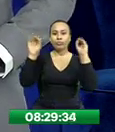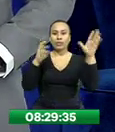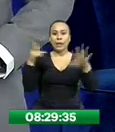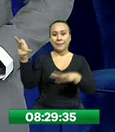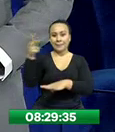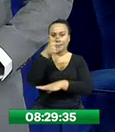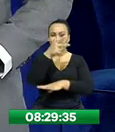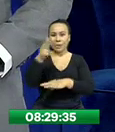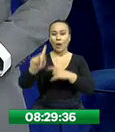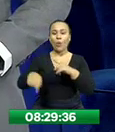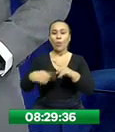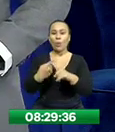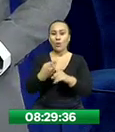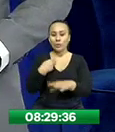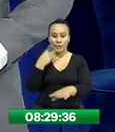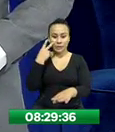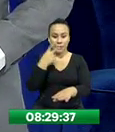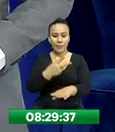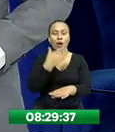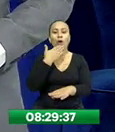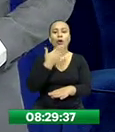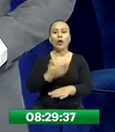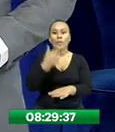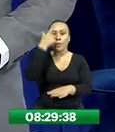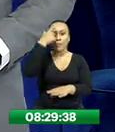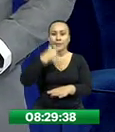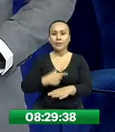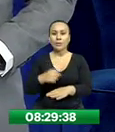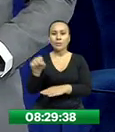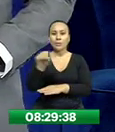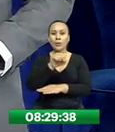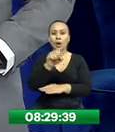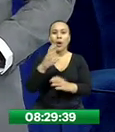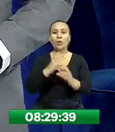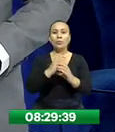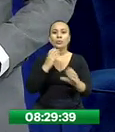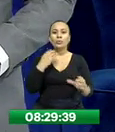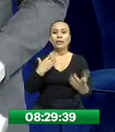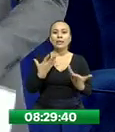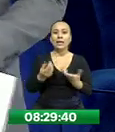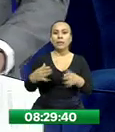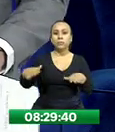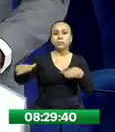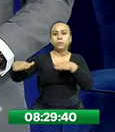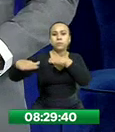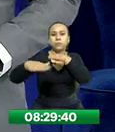en el que se observa cómo el conductor de un bus interprovincial intenta rebasar a otro